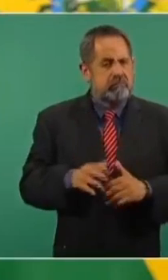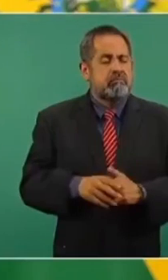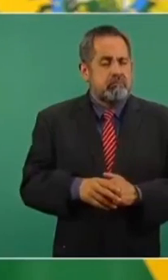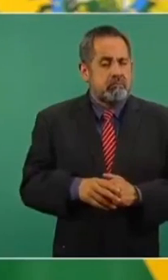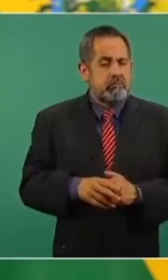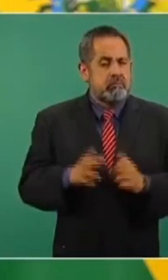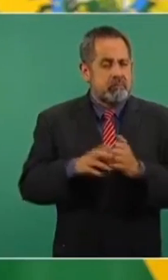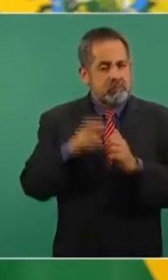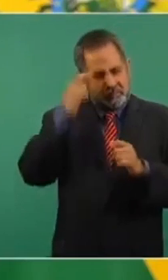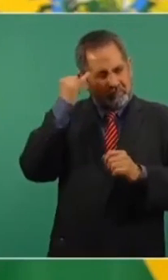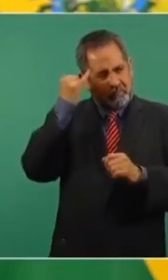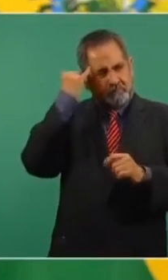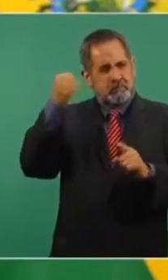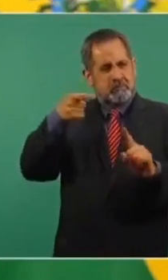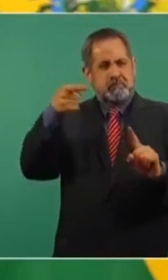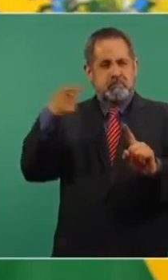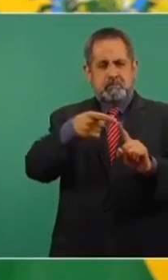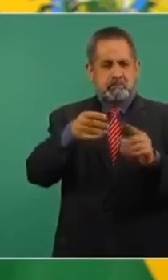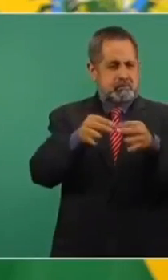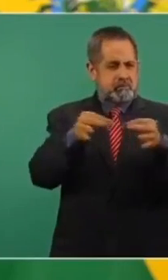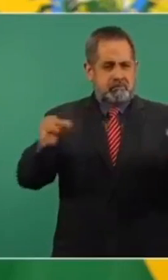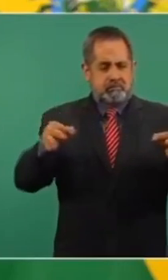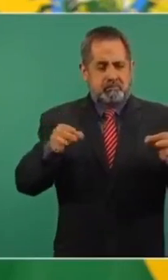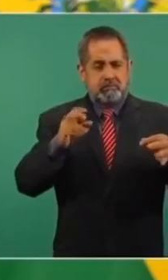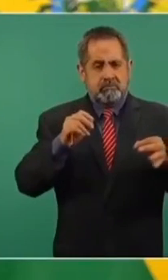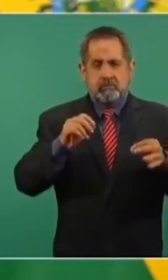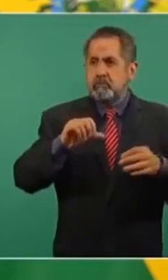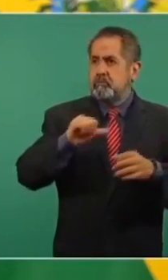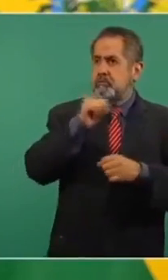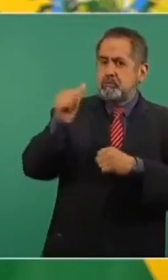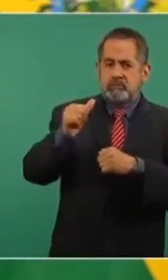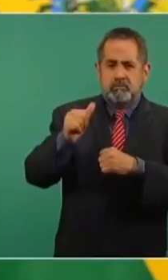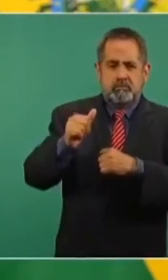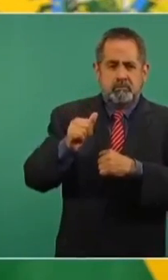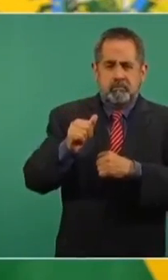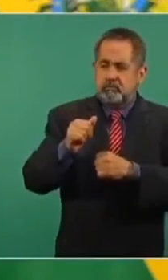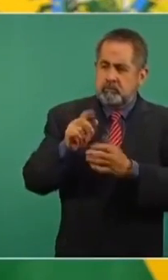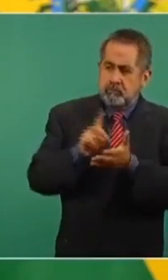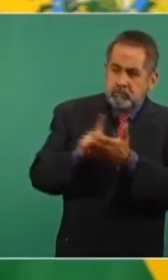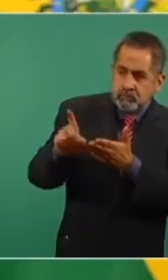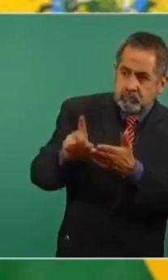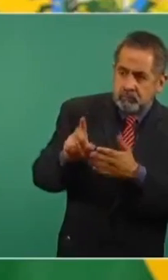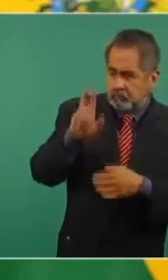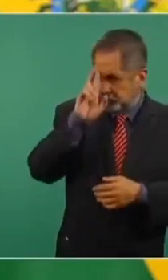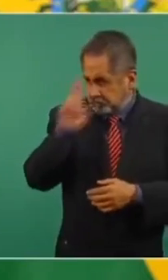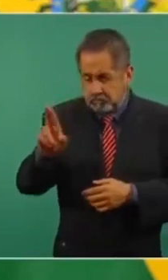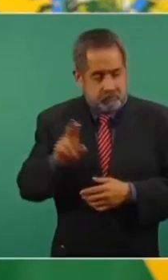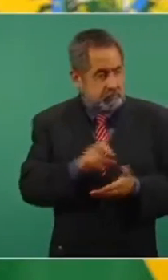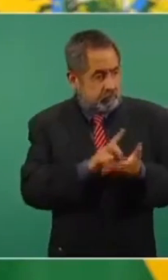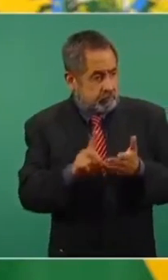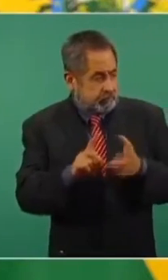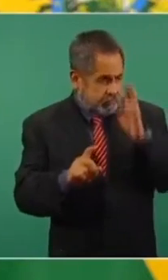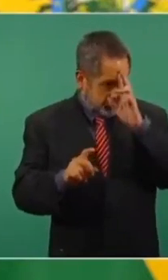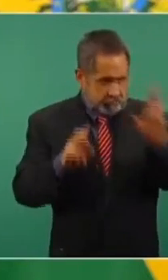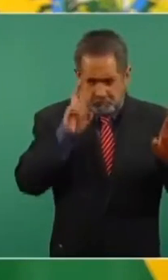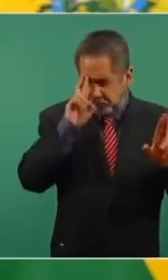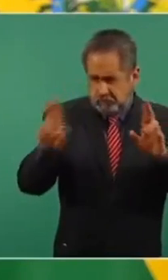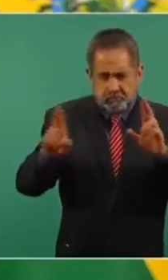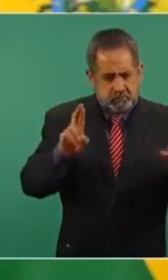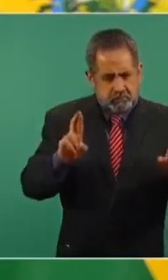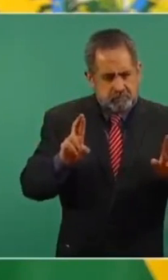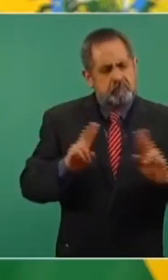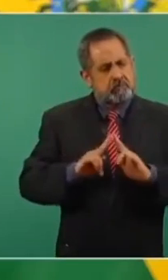con su principio de respeto a los derechos ajenos para conseguir la